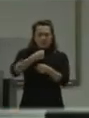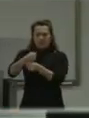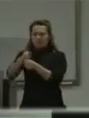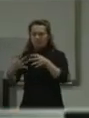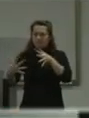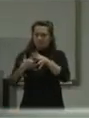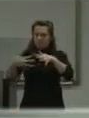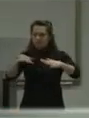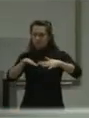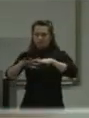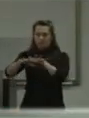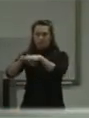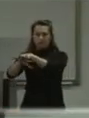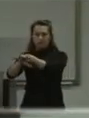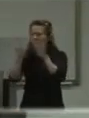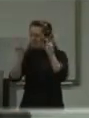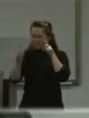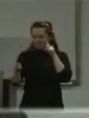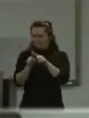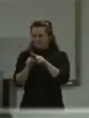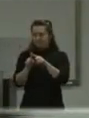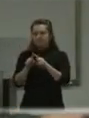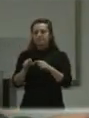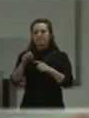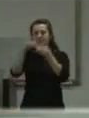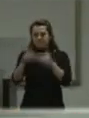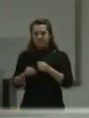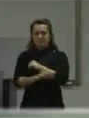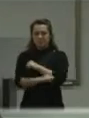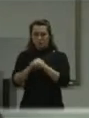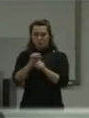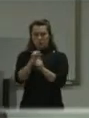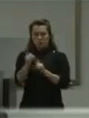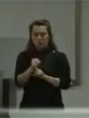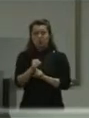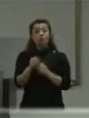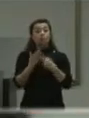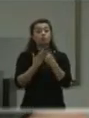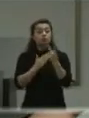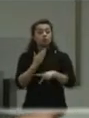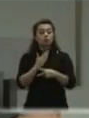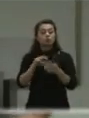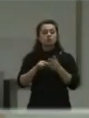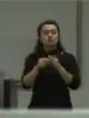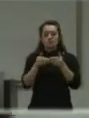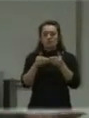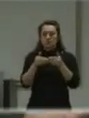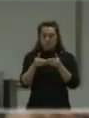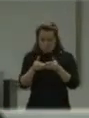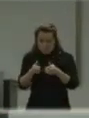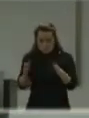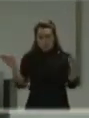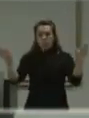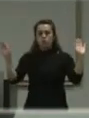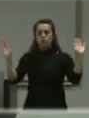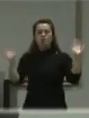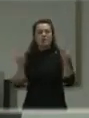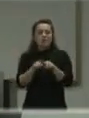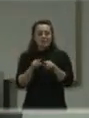en específico en el tema de discapacidad psicosocial que la verdad este proyecto fue digamos la puerta de entrada a es